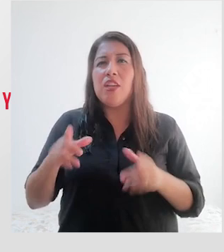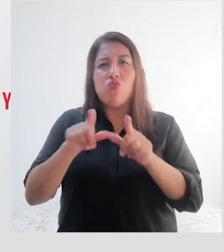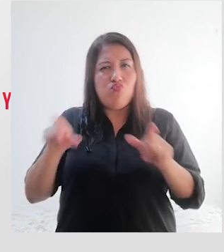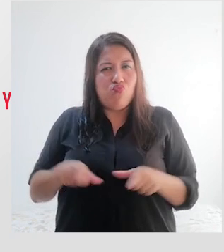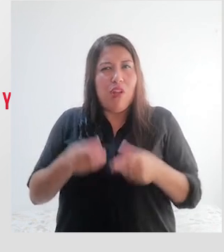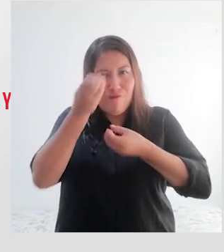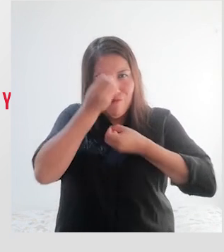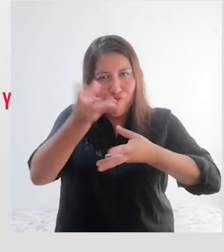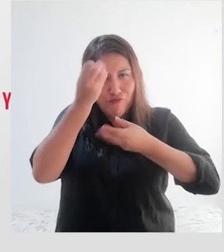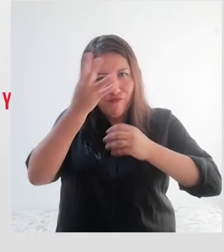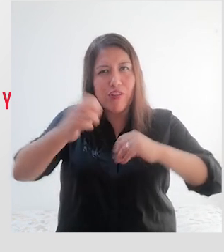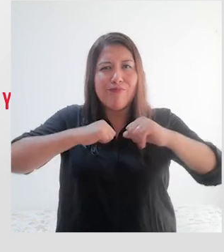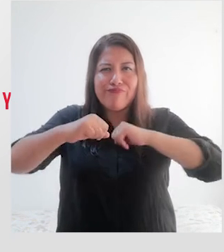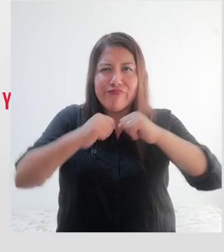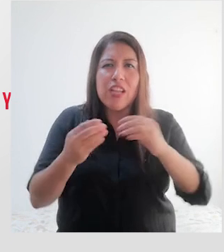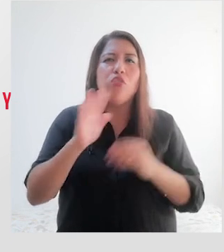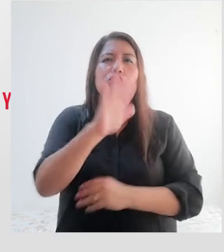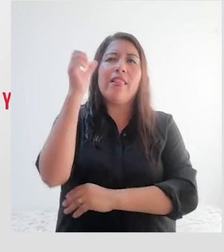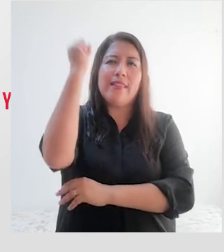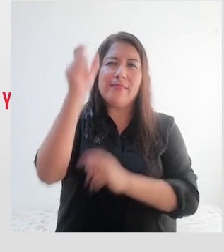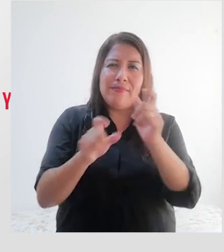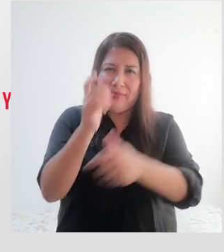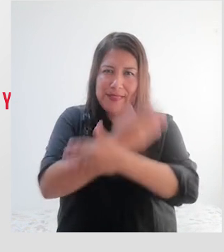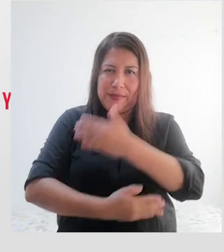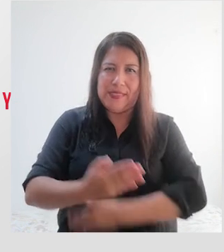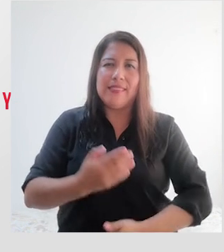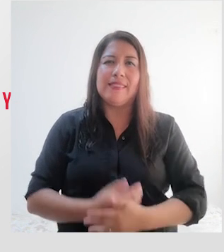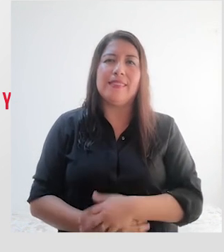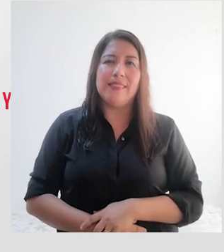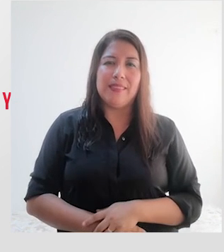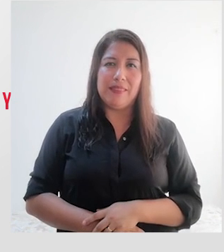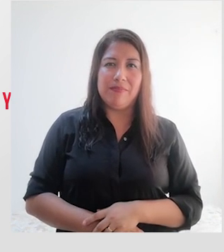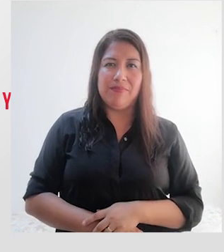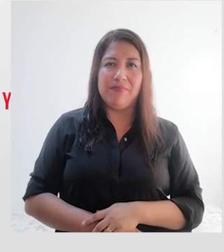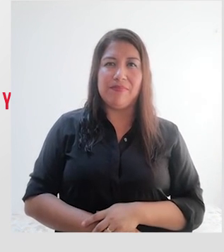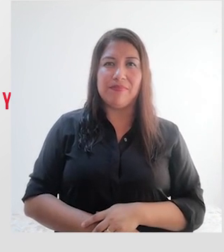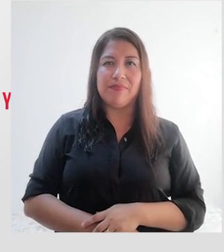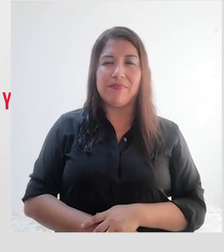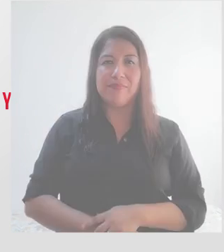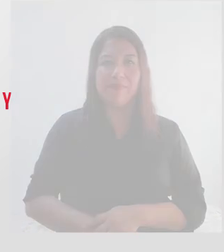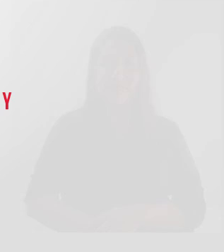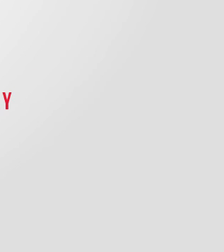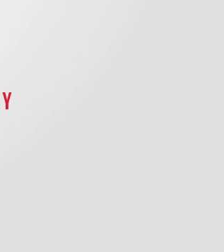espacio que informa y promueve los derechos de las personas con discapacidad. ¡Gracias! ¡Gracias!